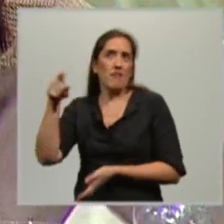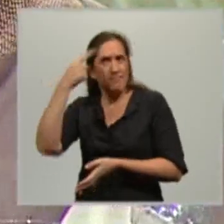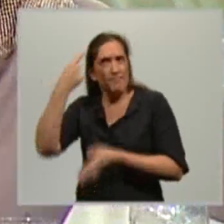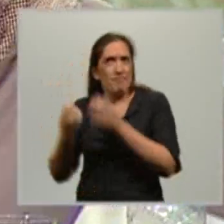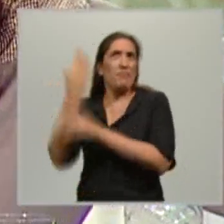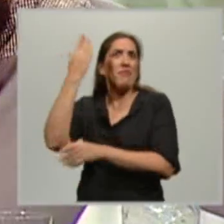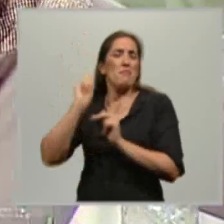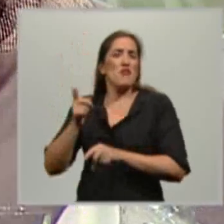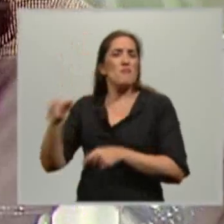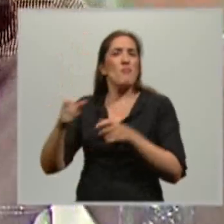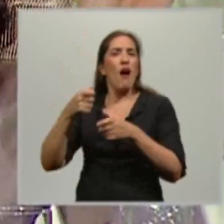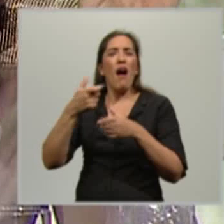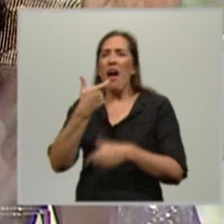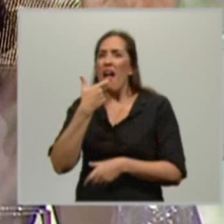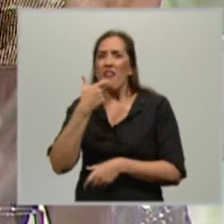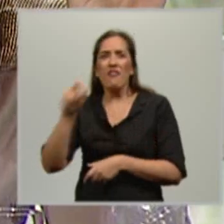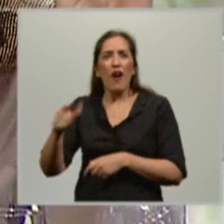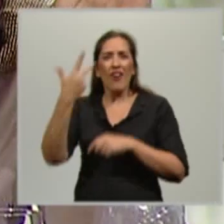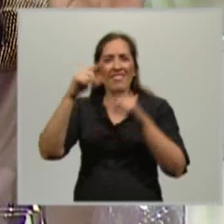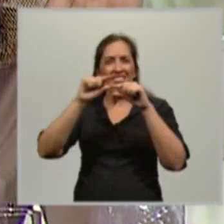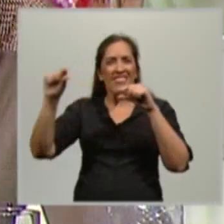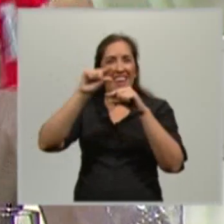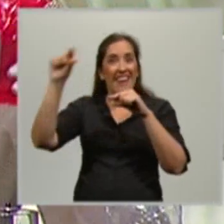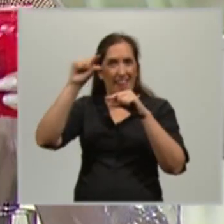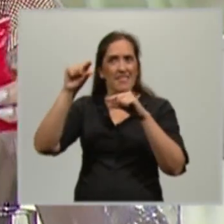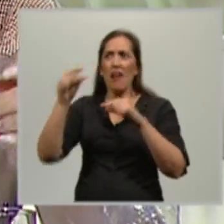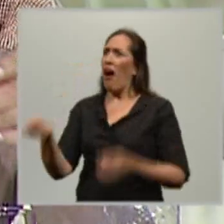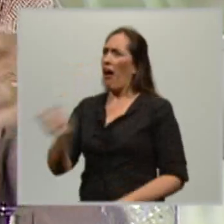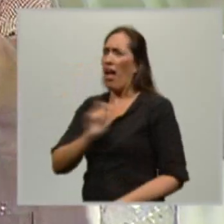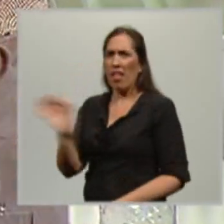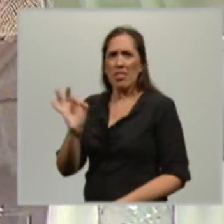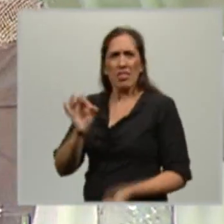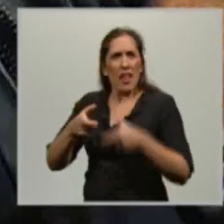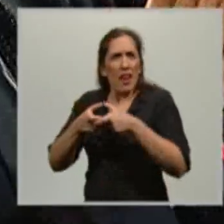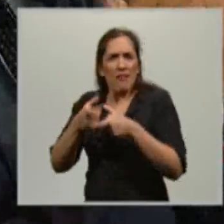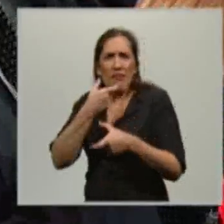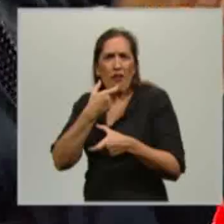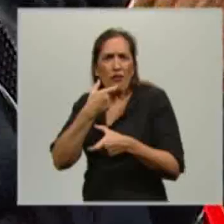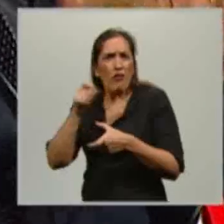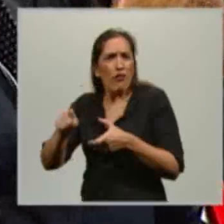realidad el alfajor... No me trajeron triple,